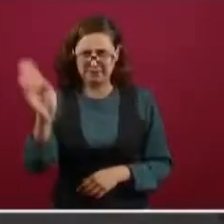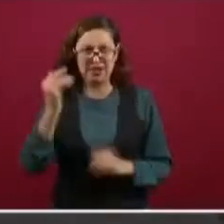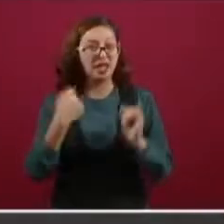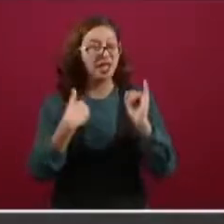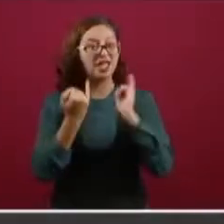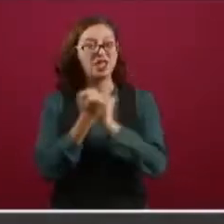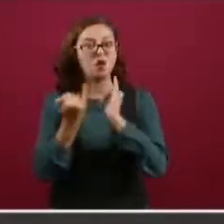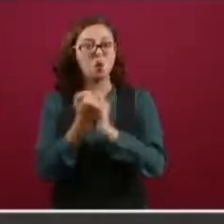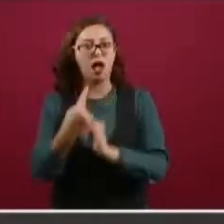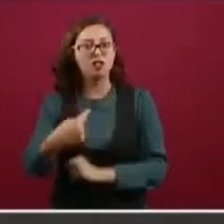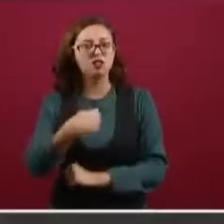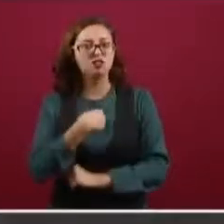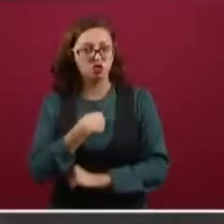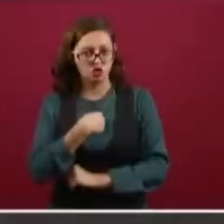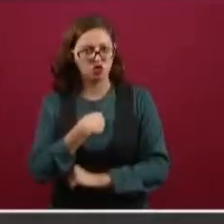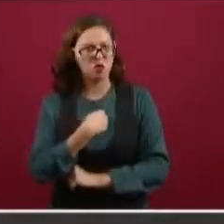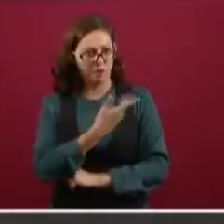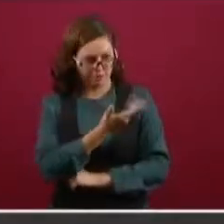de visitar en 3 días